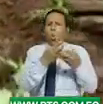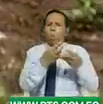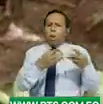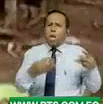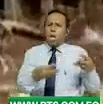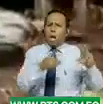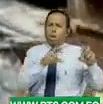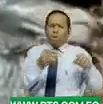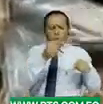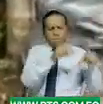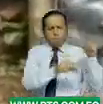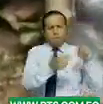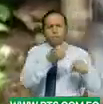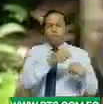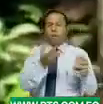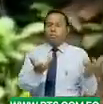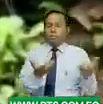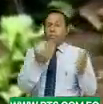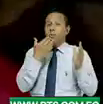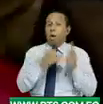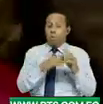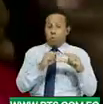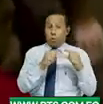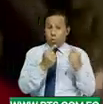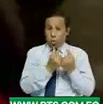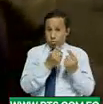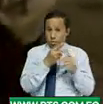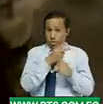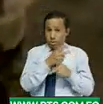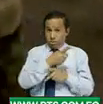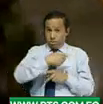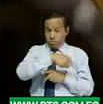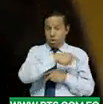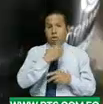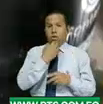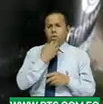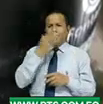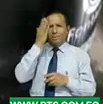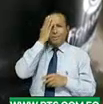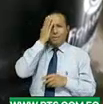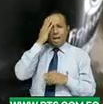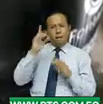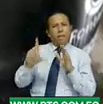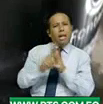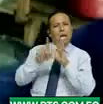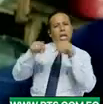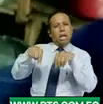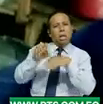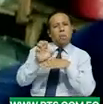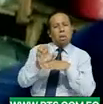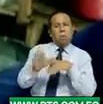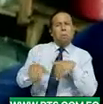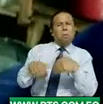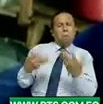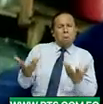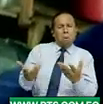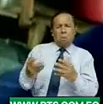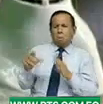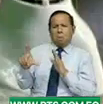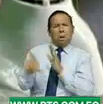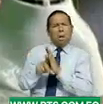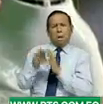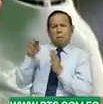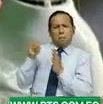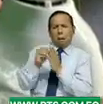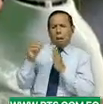Al parecer, el narcotráfico está un paso adelante de las autoridades, gracias a la legislación ecuatoriana, donde existe un